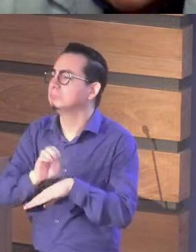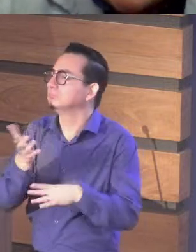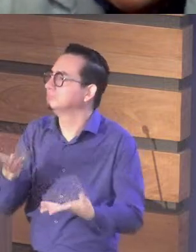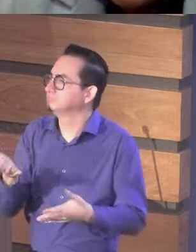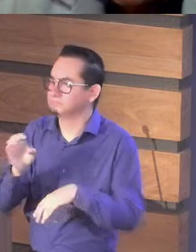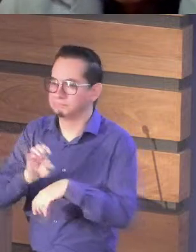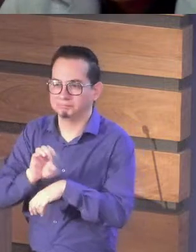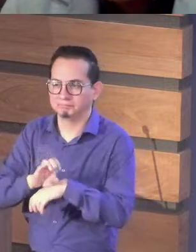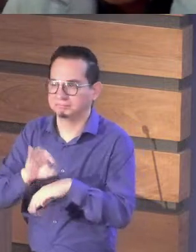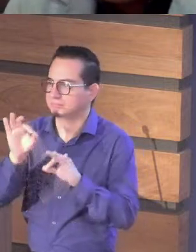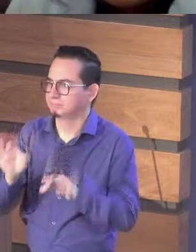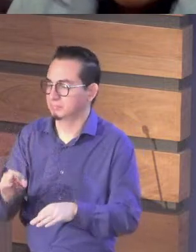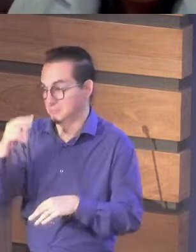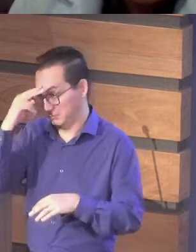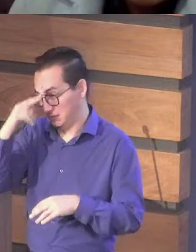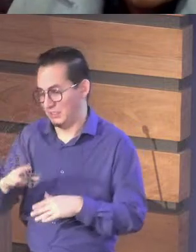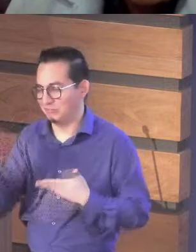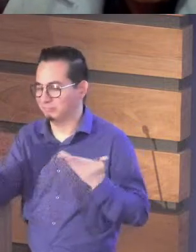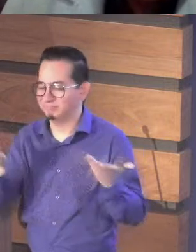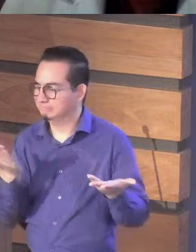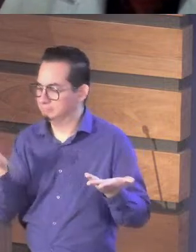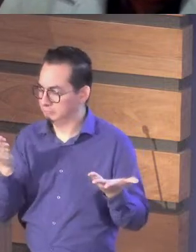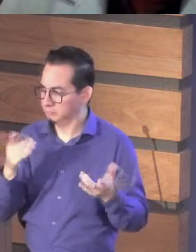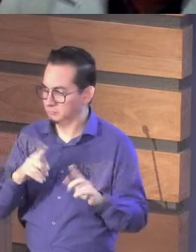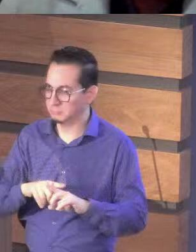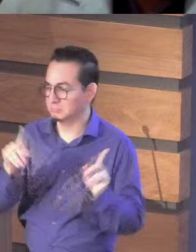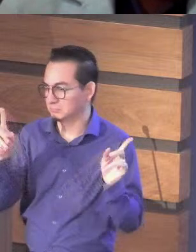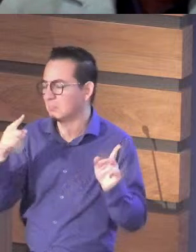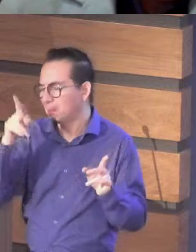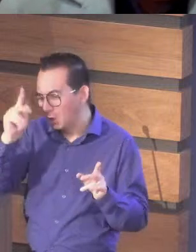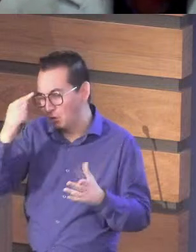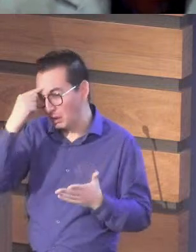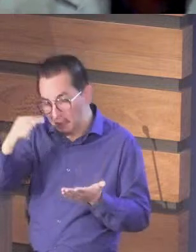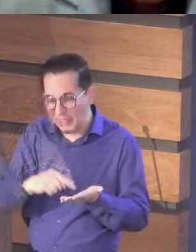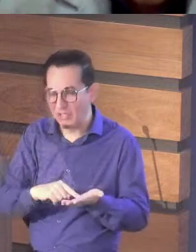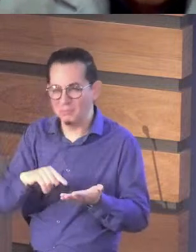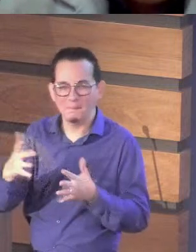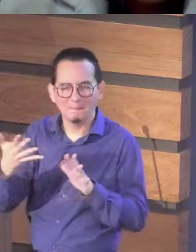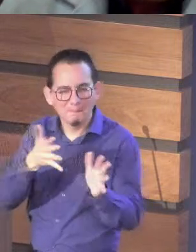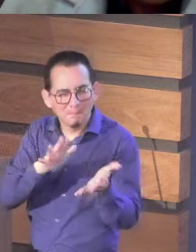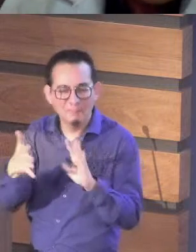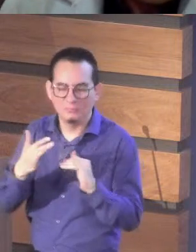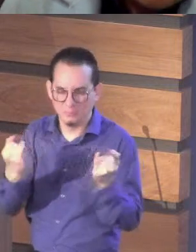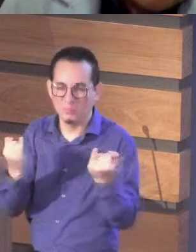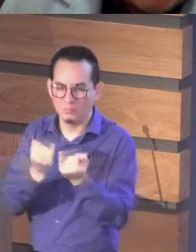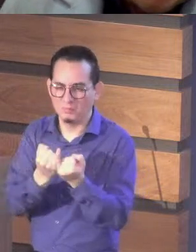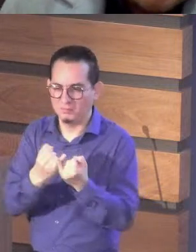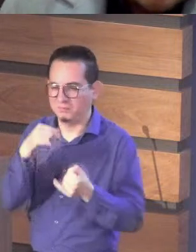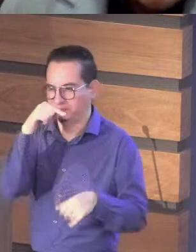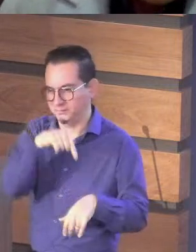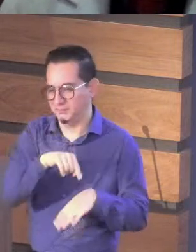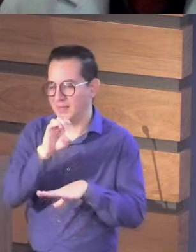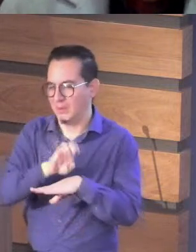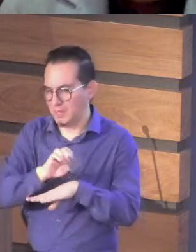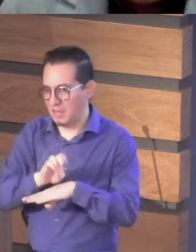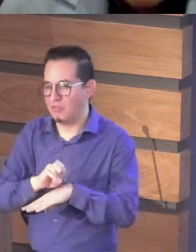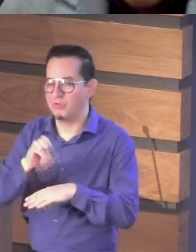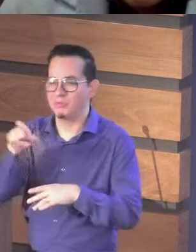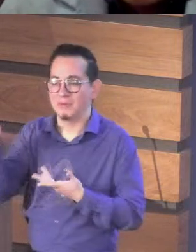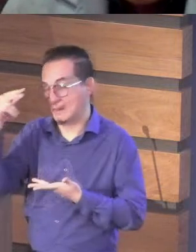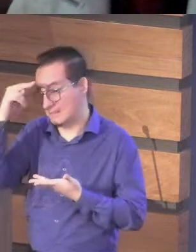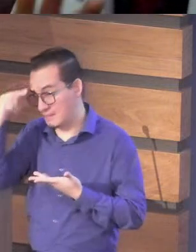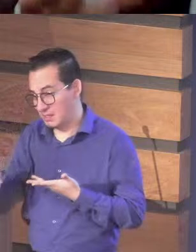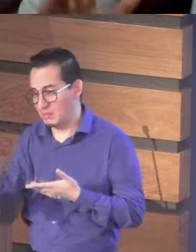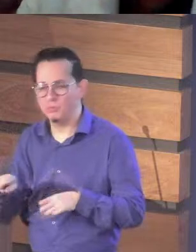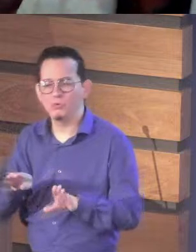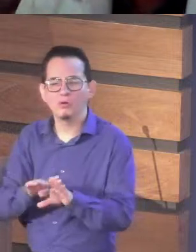la situación es muy similar a la que vivimos acá en Ecuador. Yo creo que ha de variar en unos 5 o 10